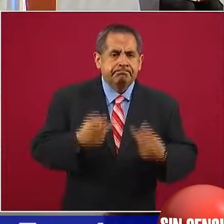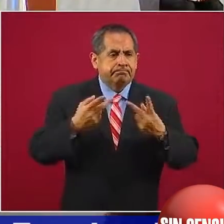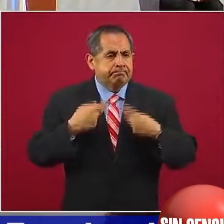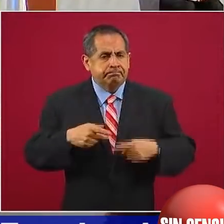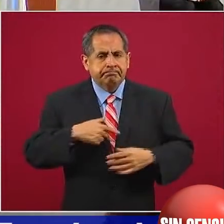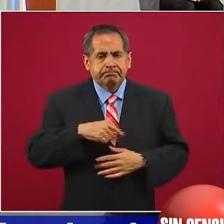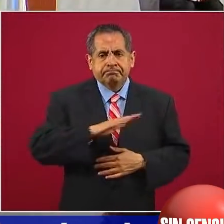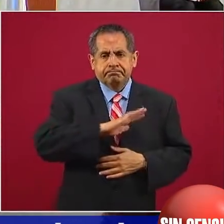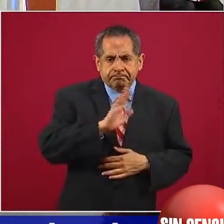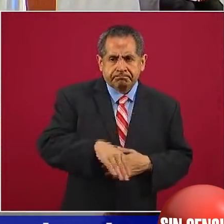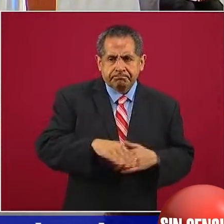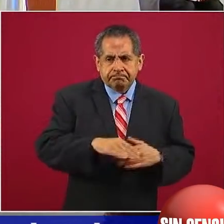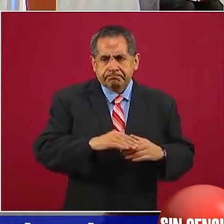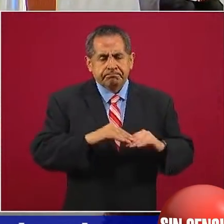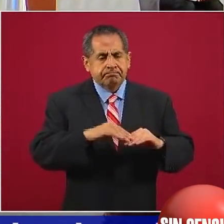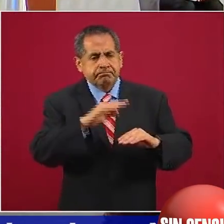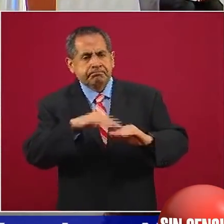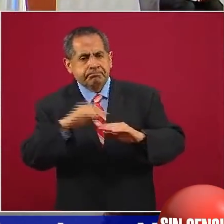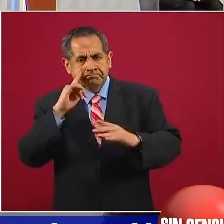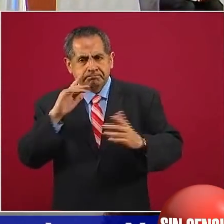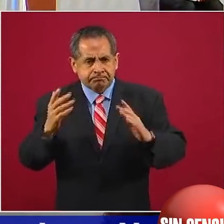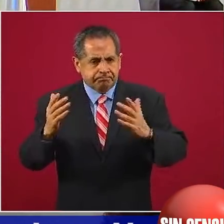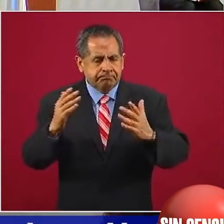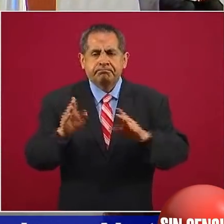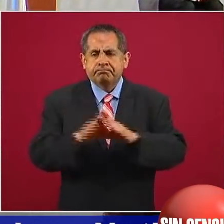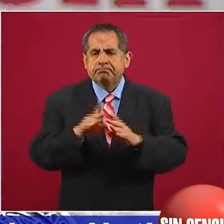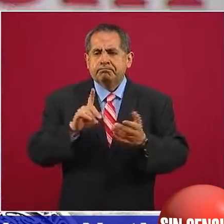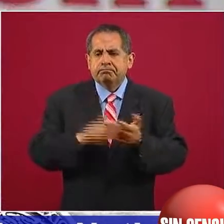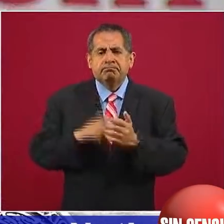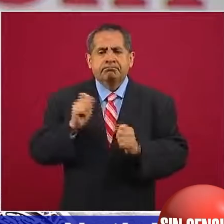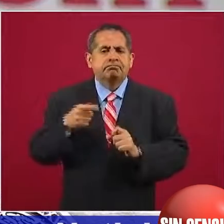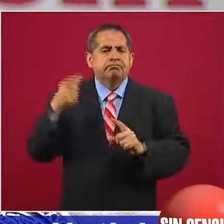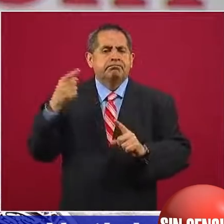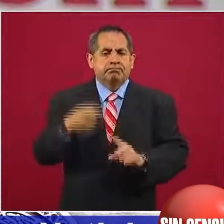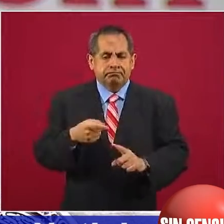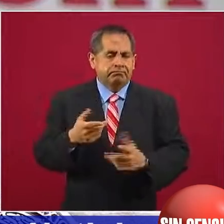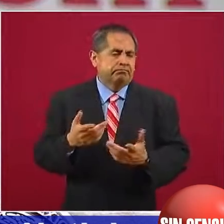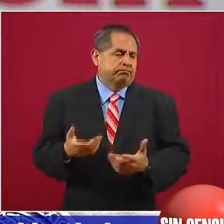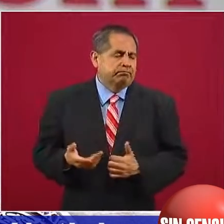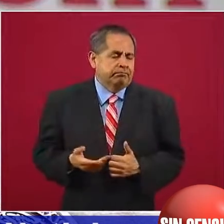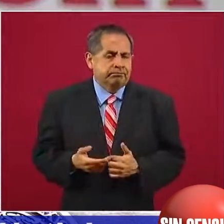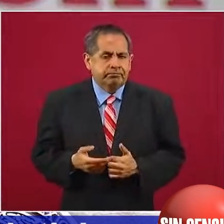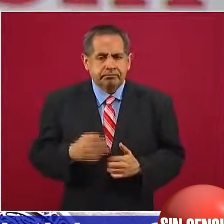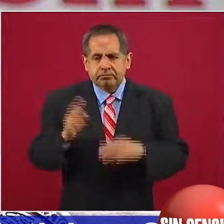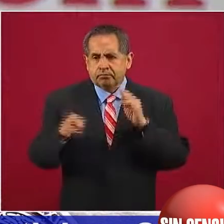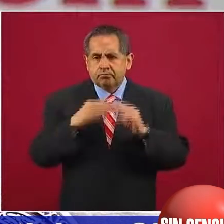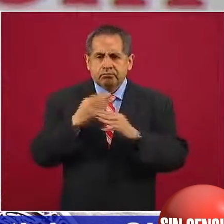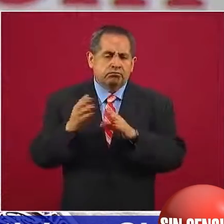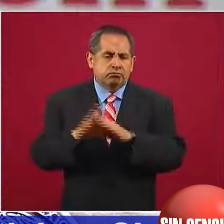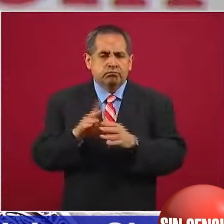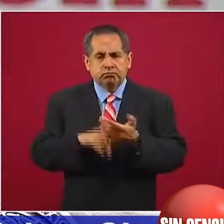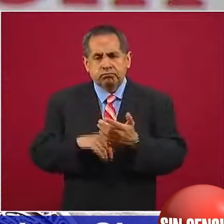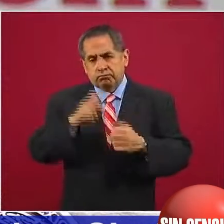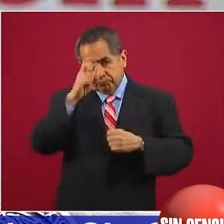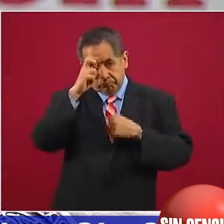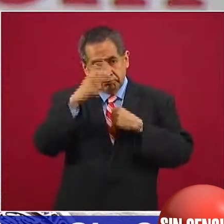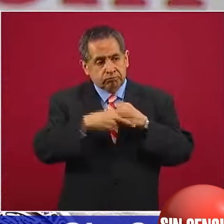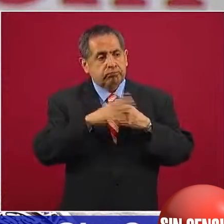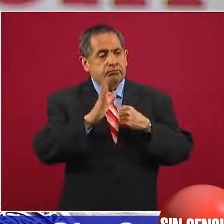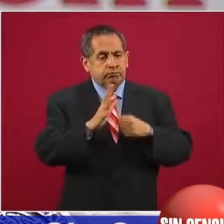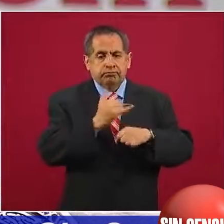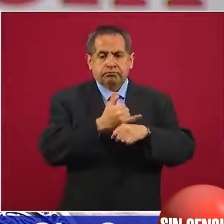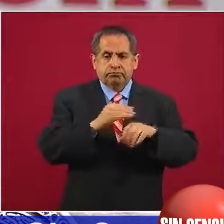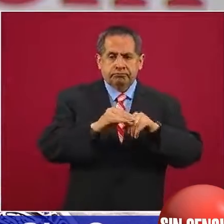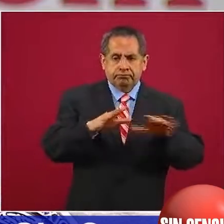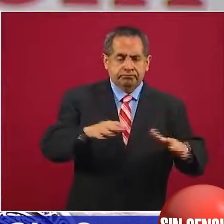mortalidad y entonces se pueda comparar finalmente cuál es el impacto general en el mundo. Entonces, insisto, en Europa ya se presentó